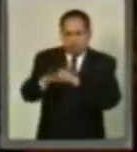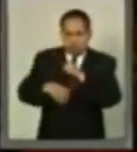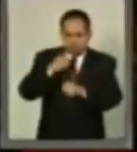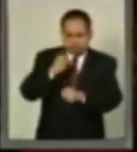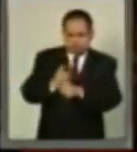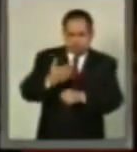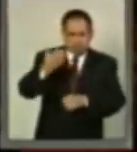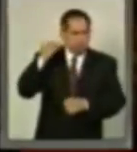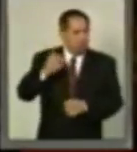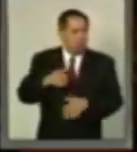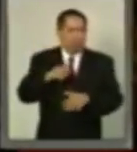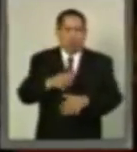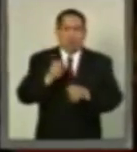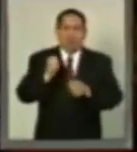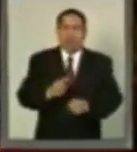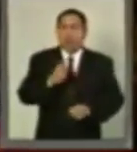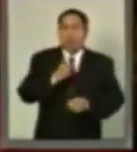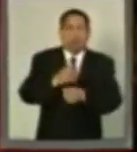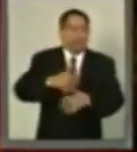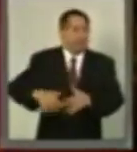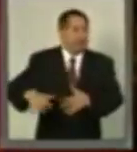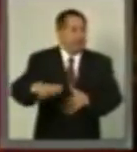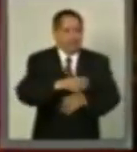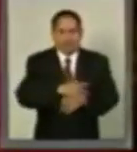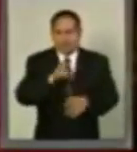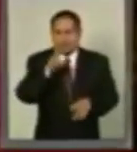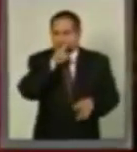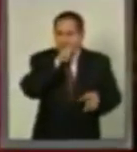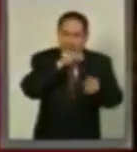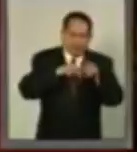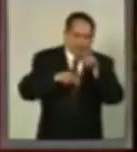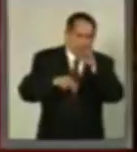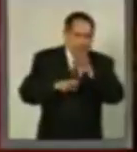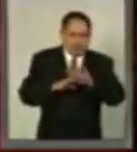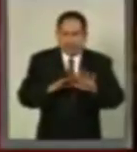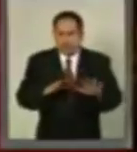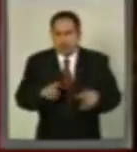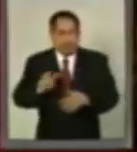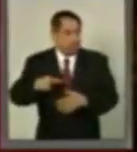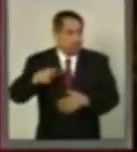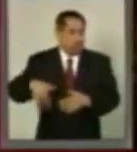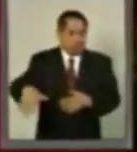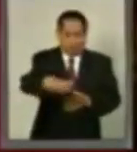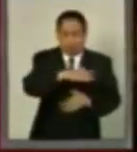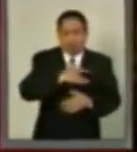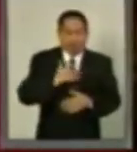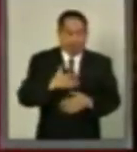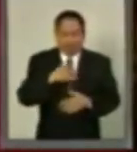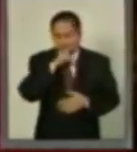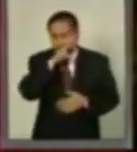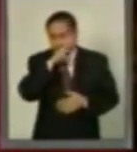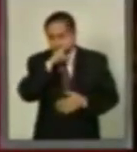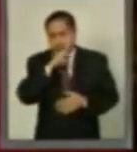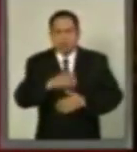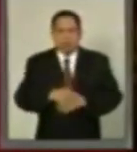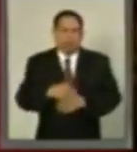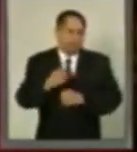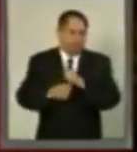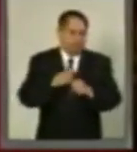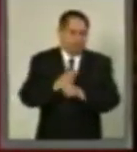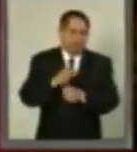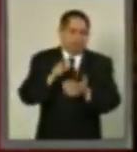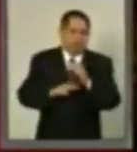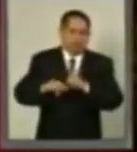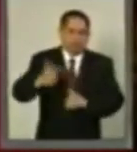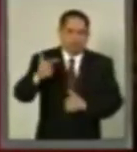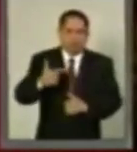que la seguridad pública se convirtió en una de las preocupaciones más sentidas de los ciudadanos. En 2012, el